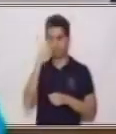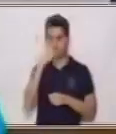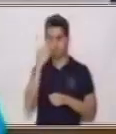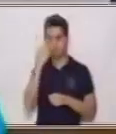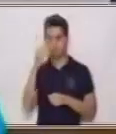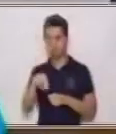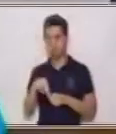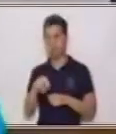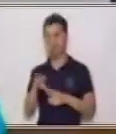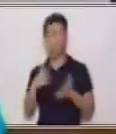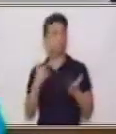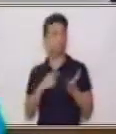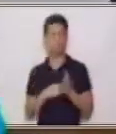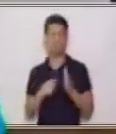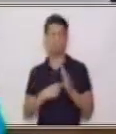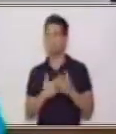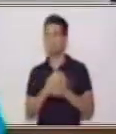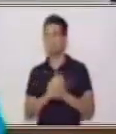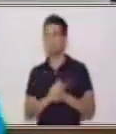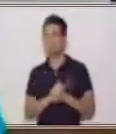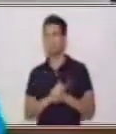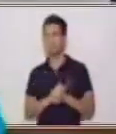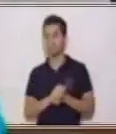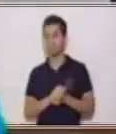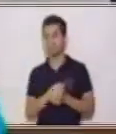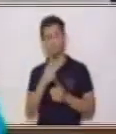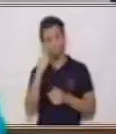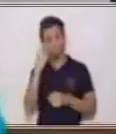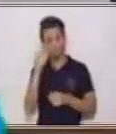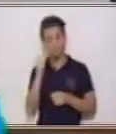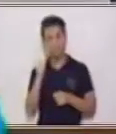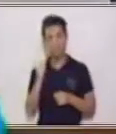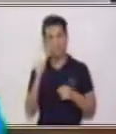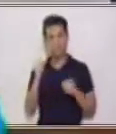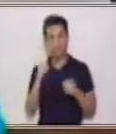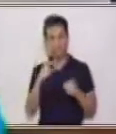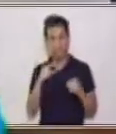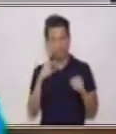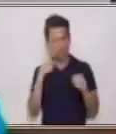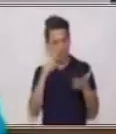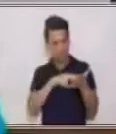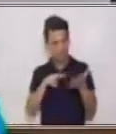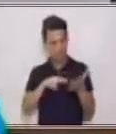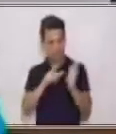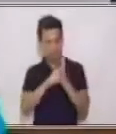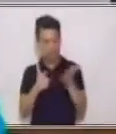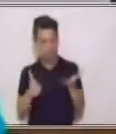precisión? Imagino que en algún momento lo has tenido en algún texto o algo por el estilo.